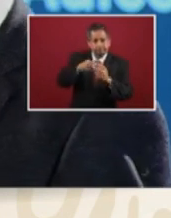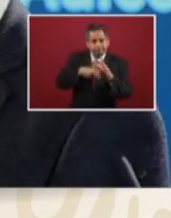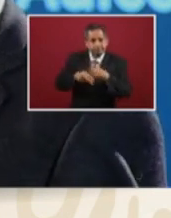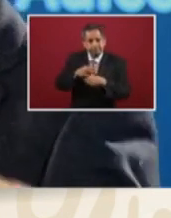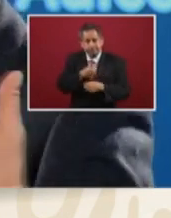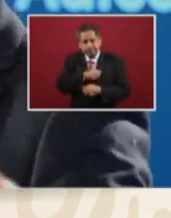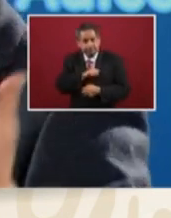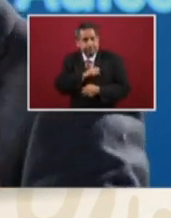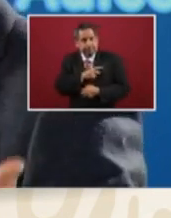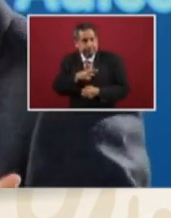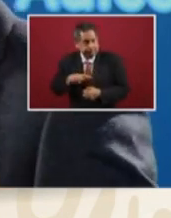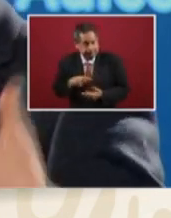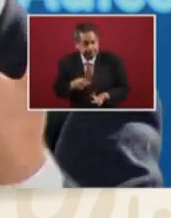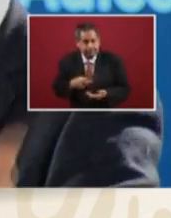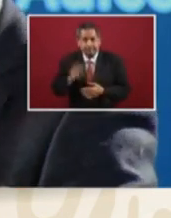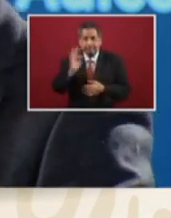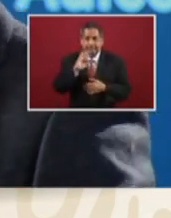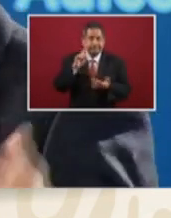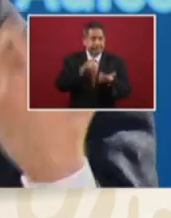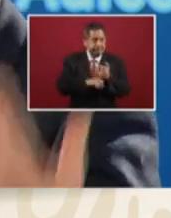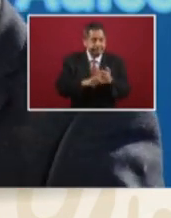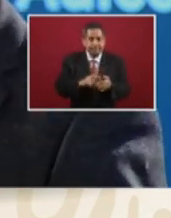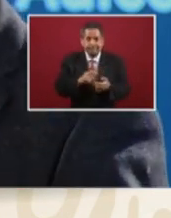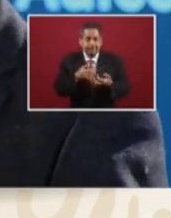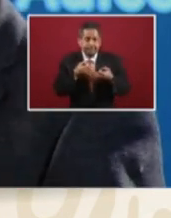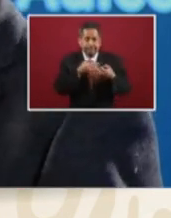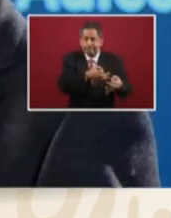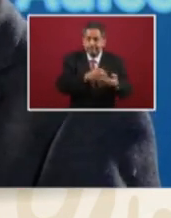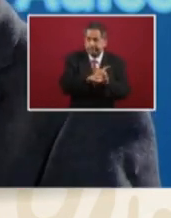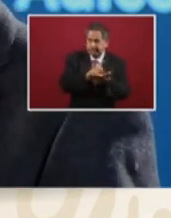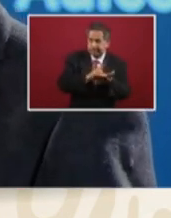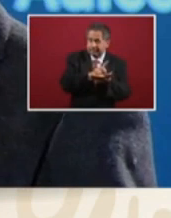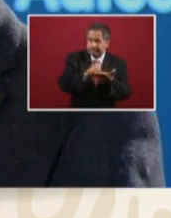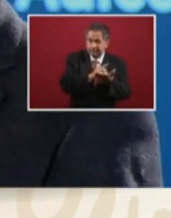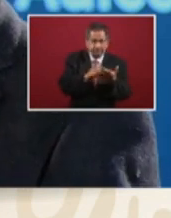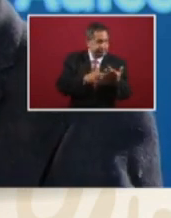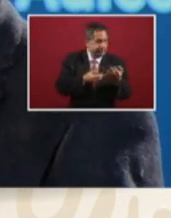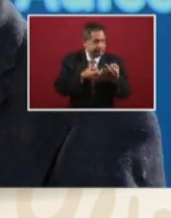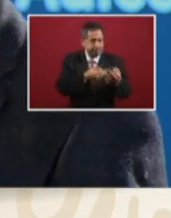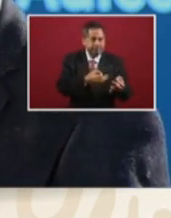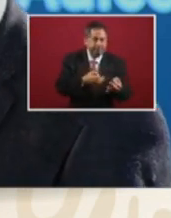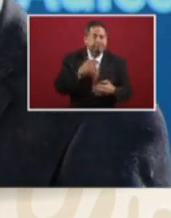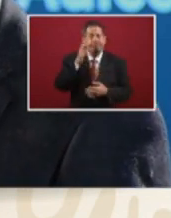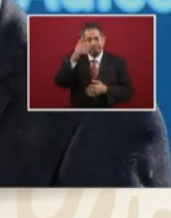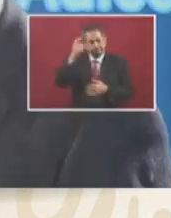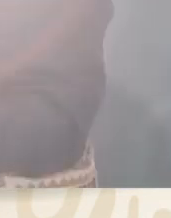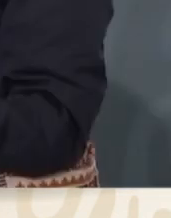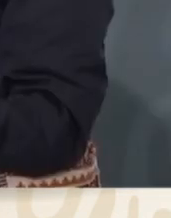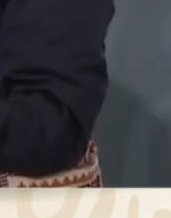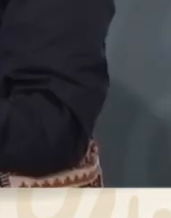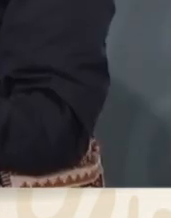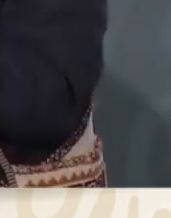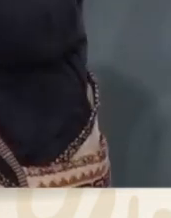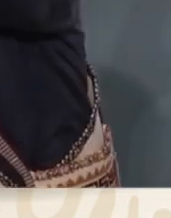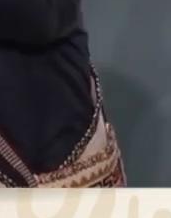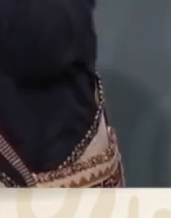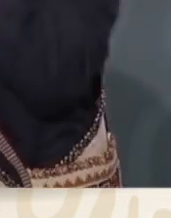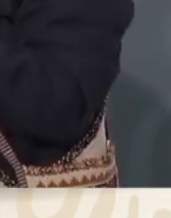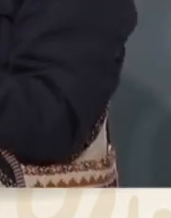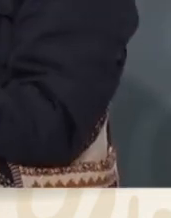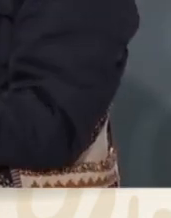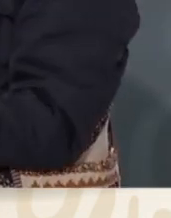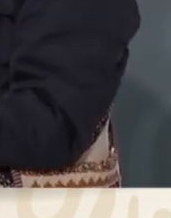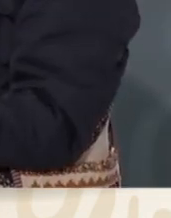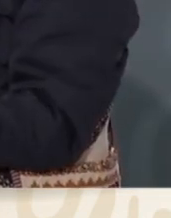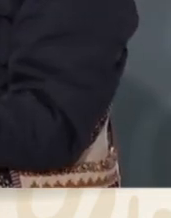si se crían, si crecen en presencia de estas sustancias, van a tener problemas más severos. Hay